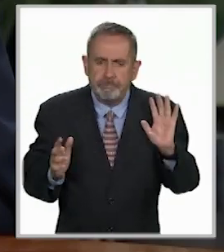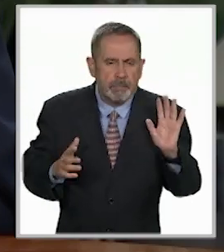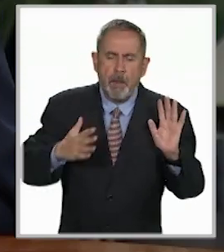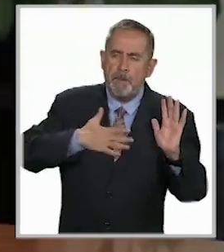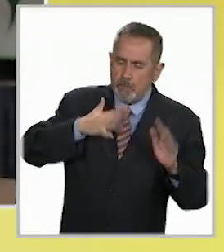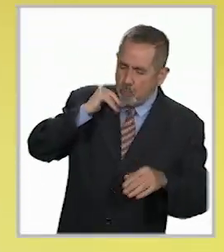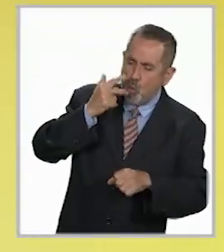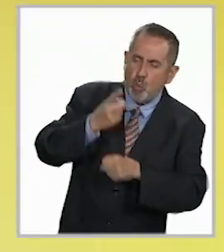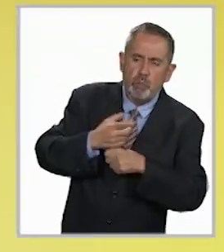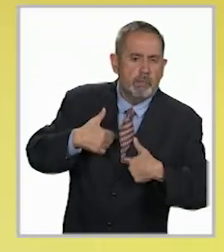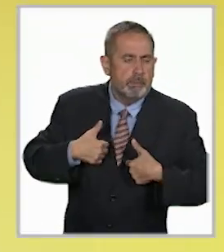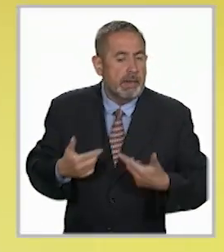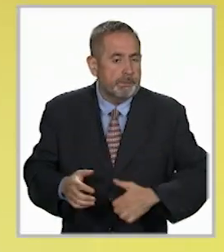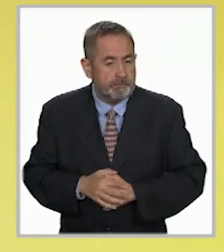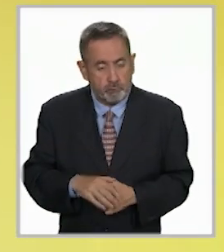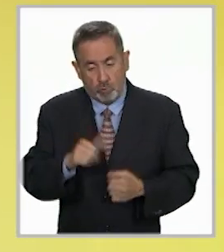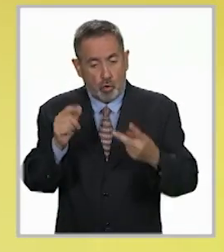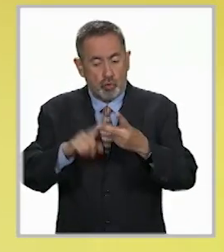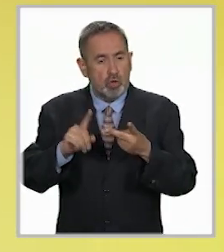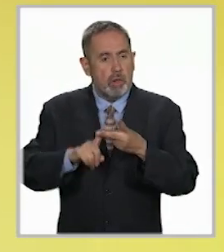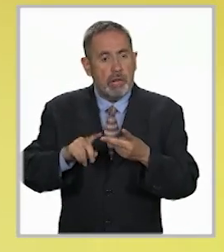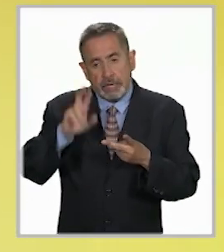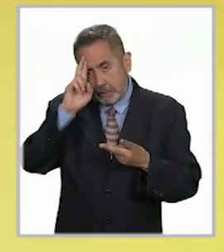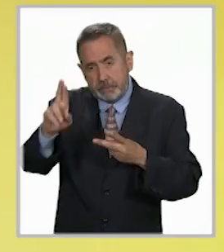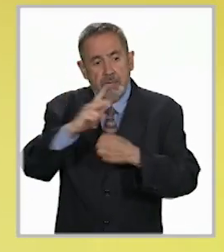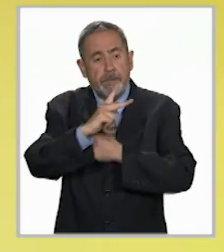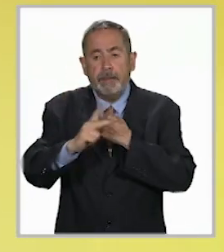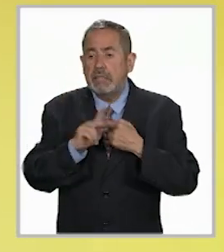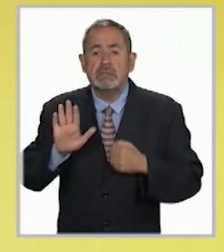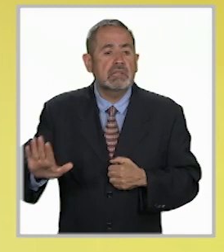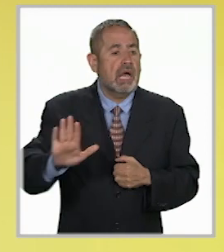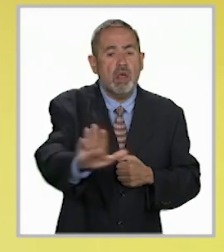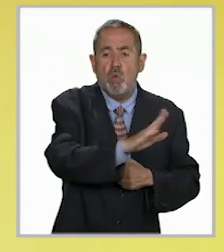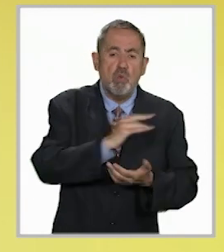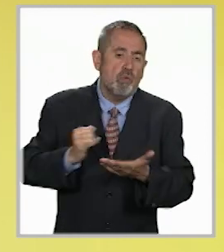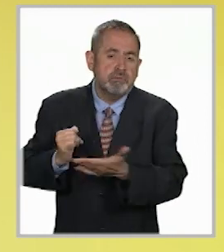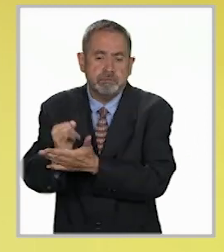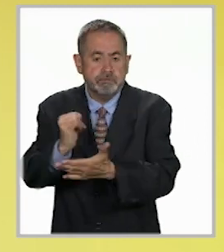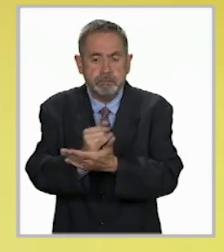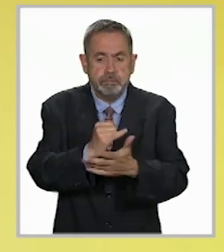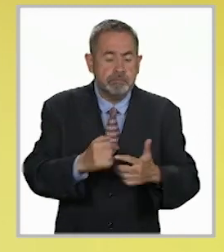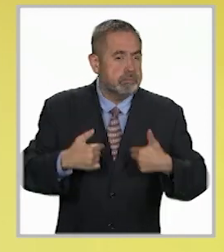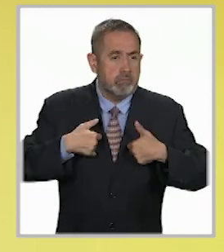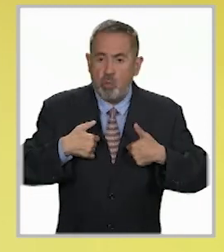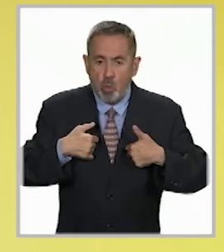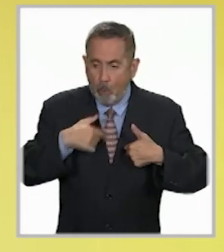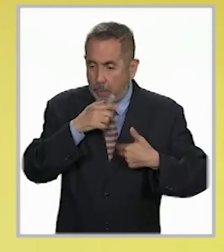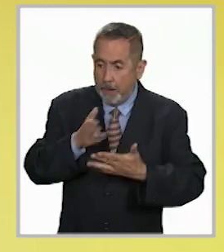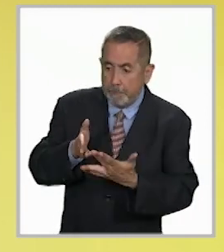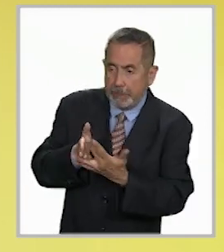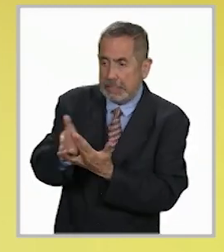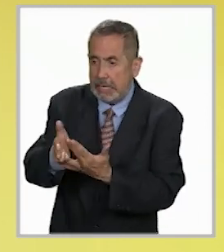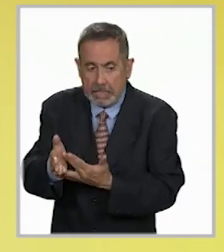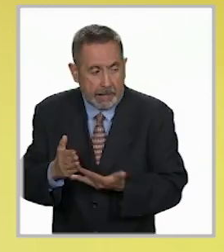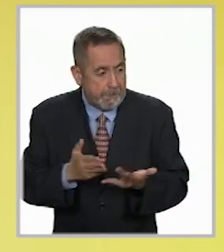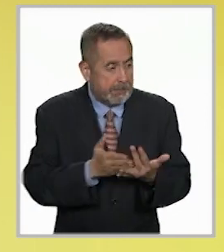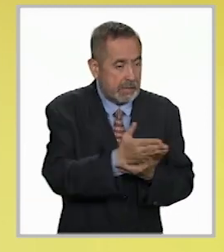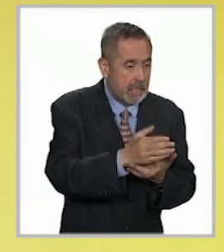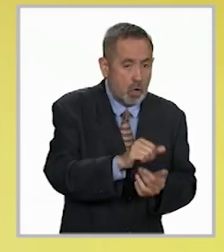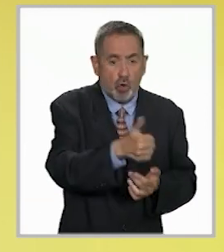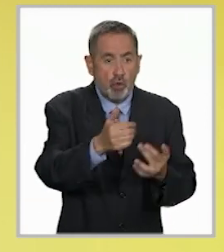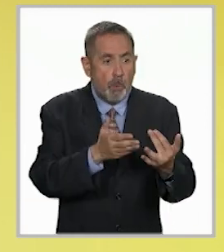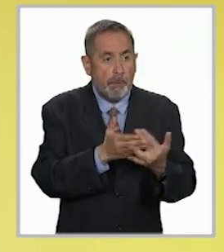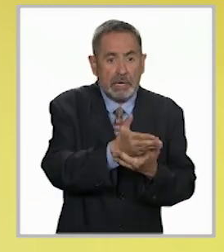a cumplir. Otro, como lo decía, es este principio de soberanía estatal, en el cual nadie se debe de meter a